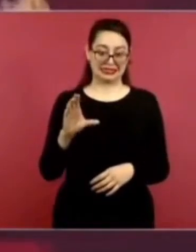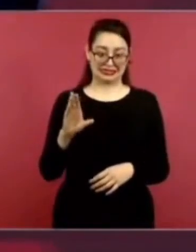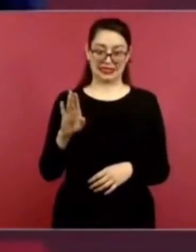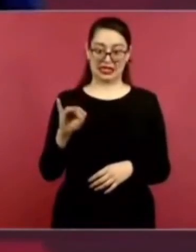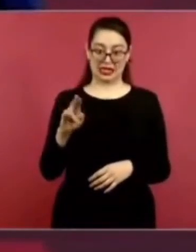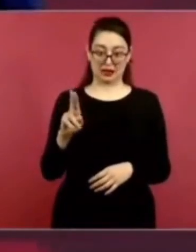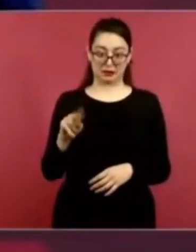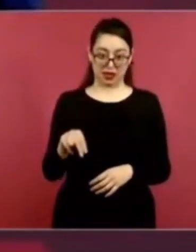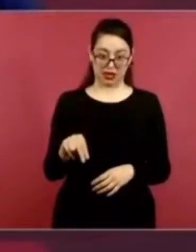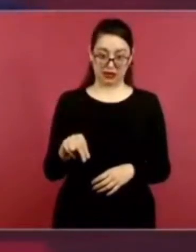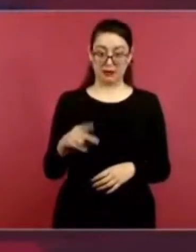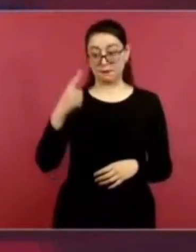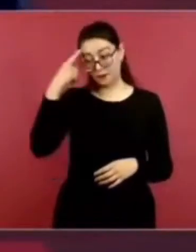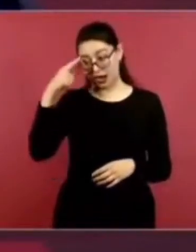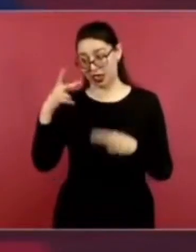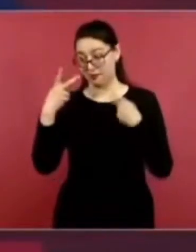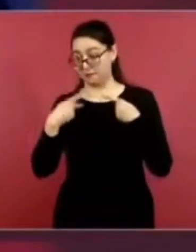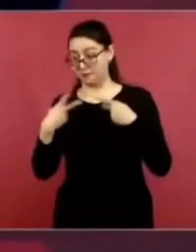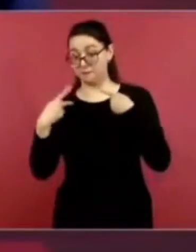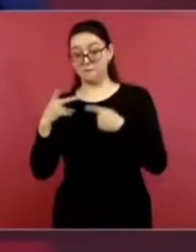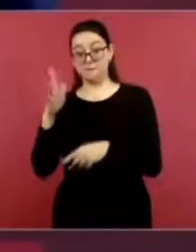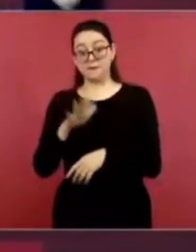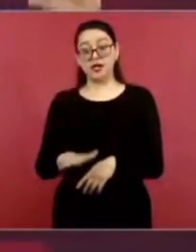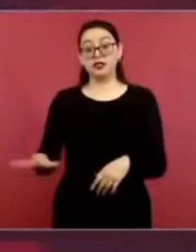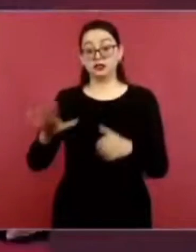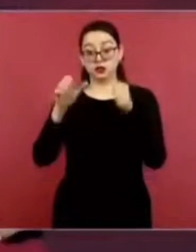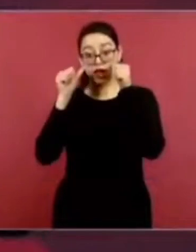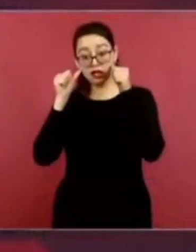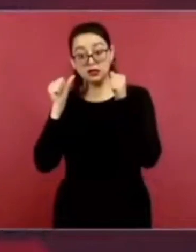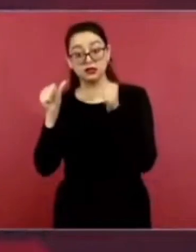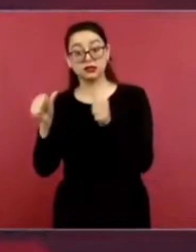de abajo hacia arriba. Eso antes no existía.